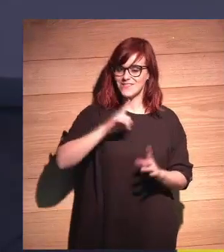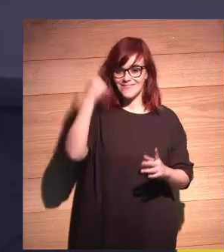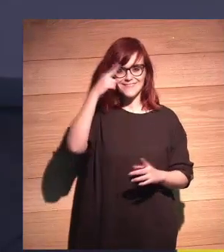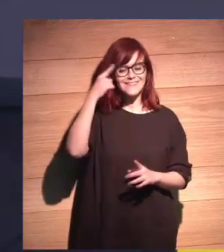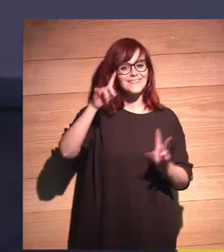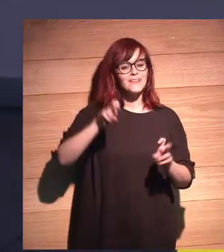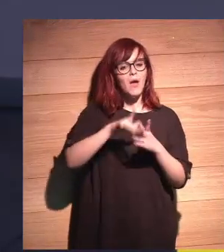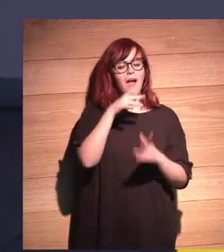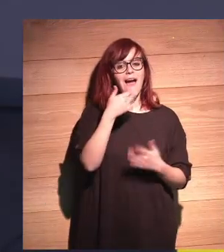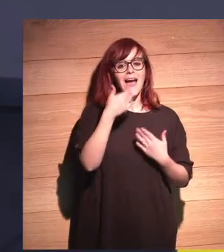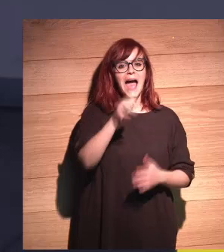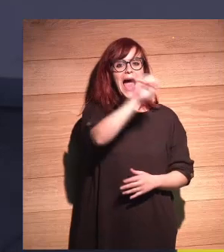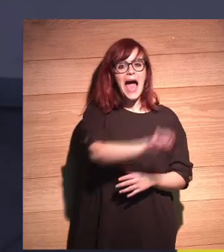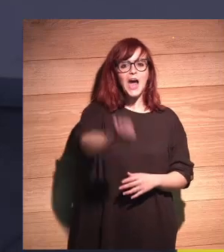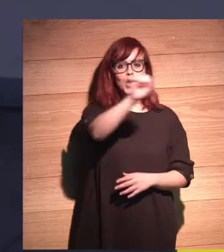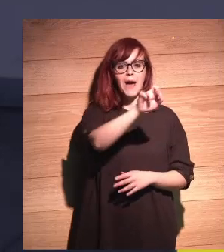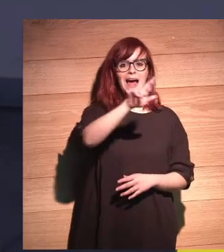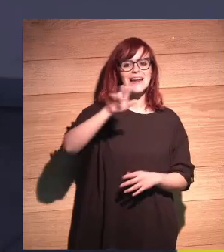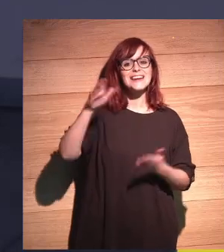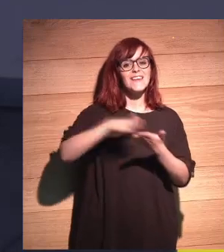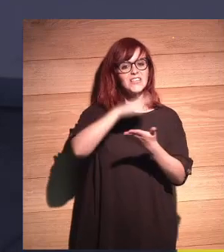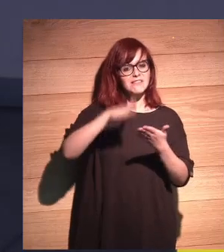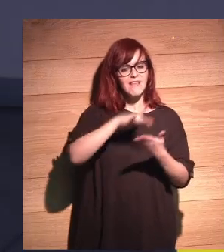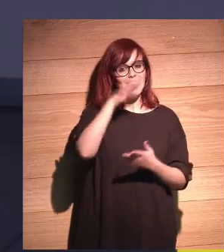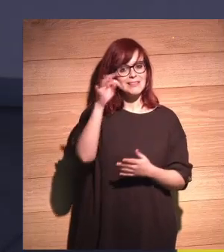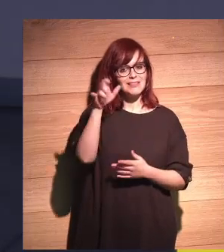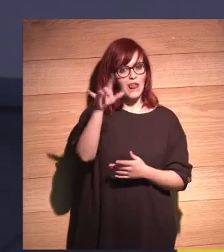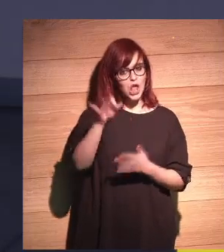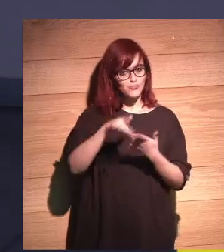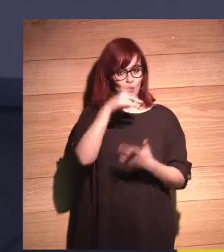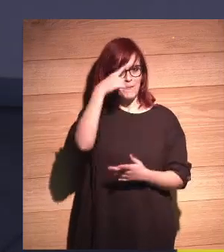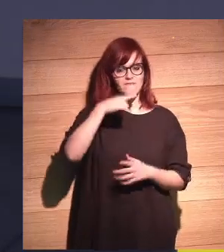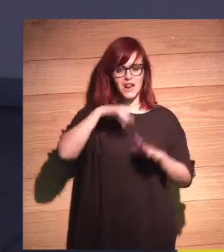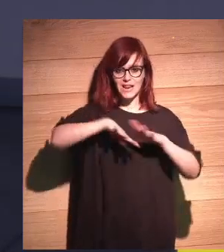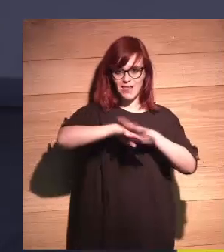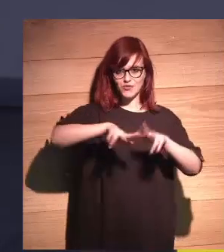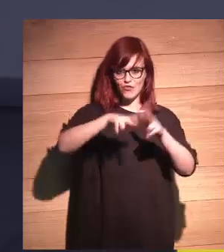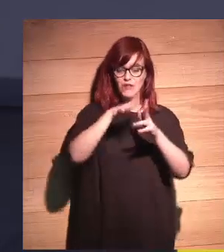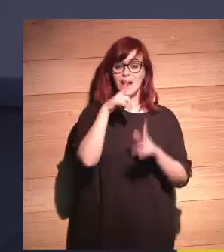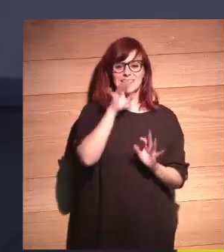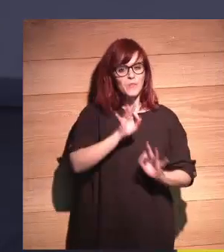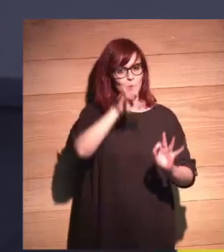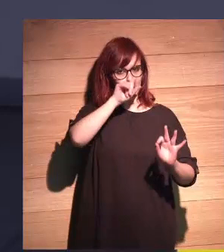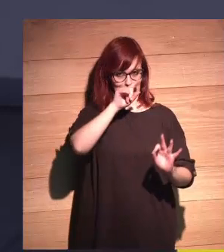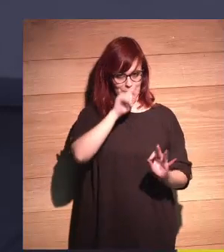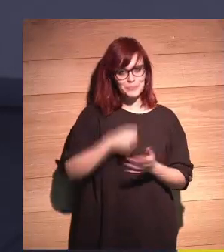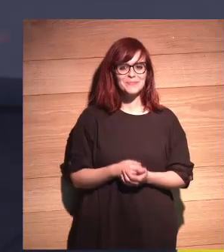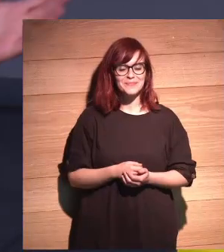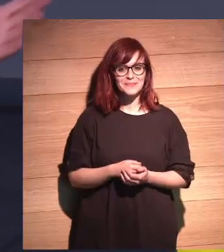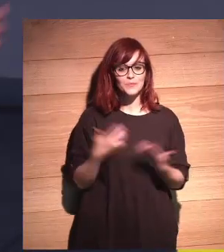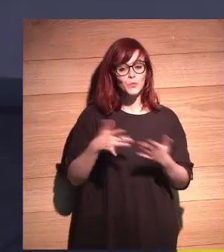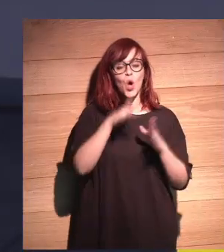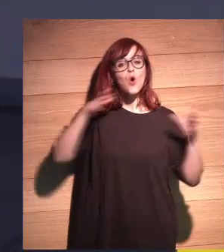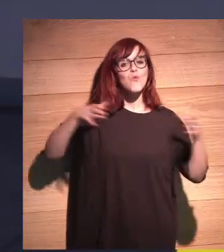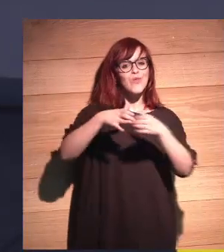y hacer mención a @revista Telos, que es nuestro perfil en redes sociales, en Twitter concretamente. La